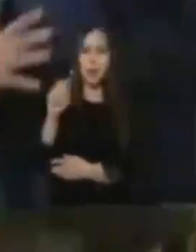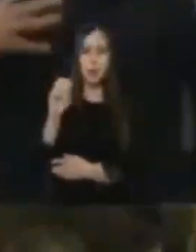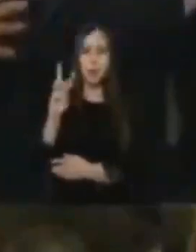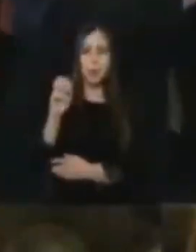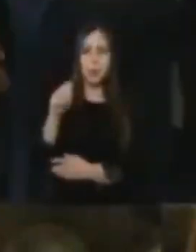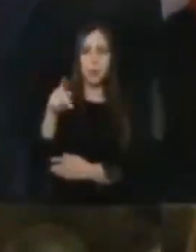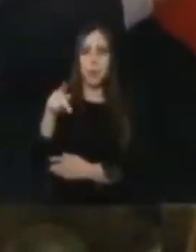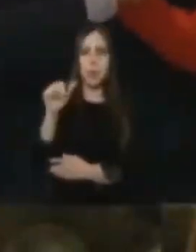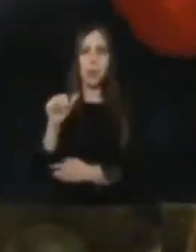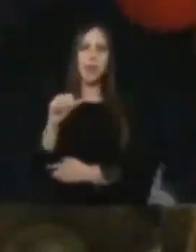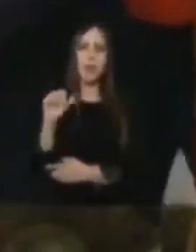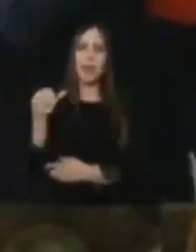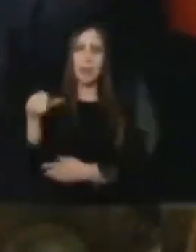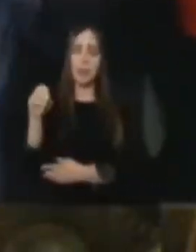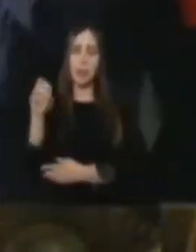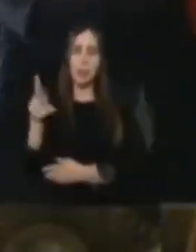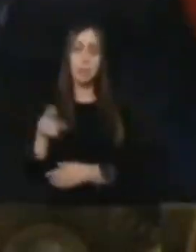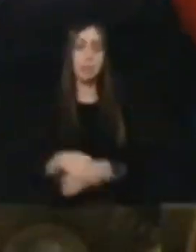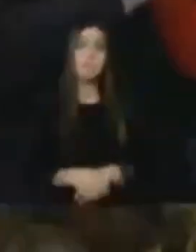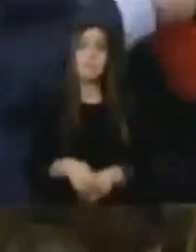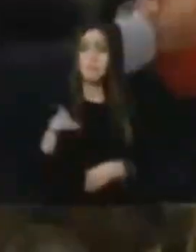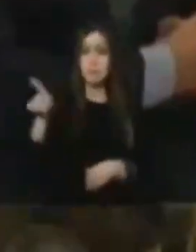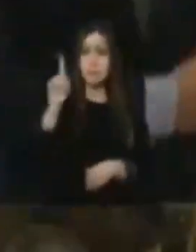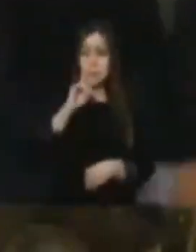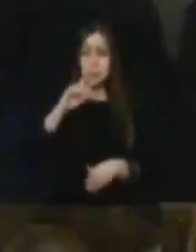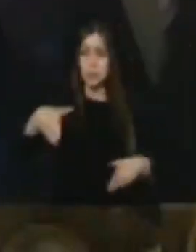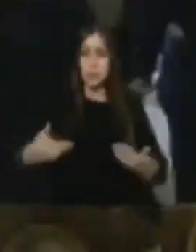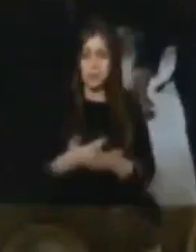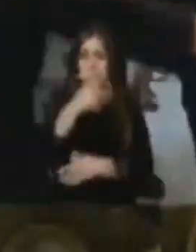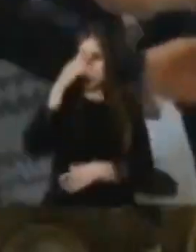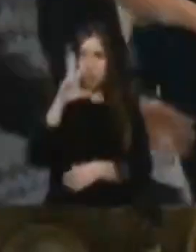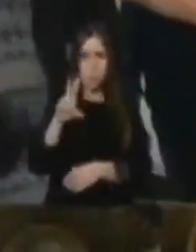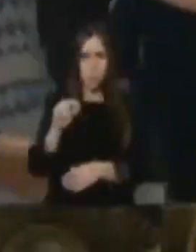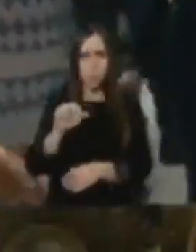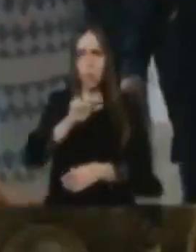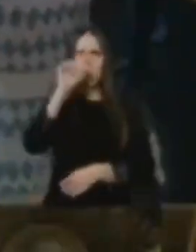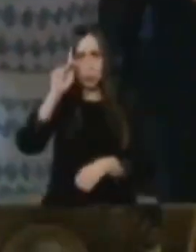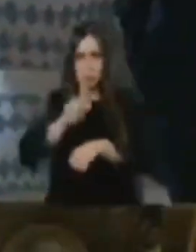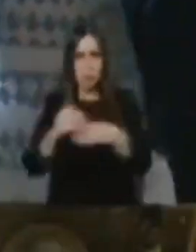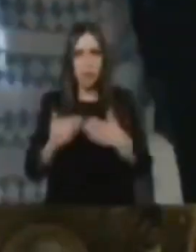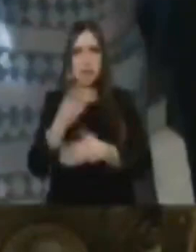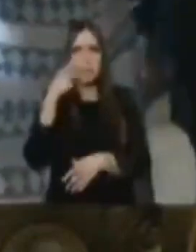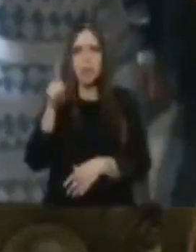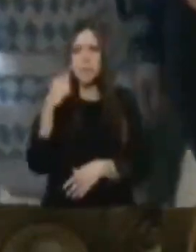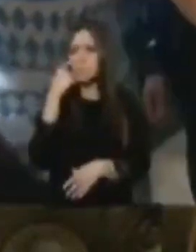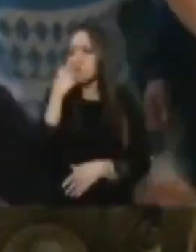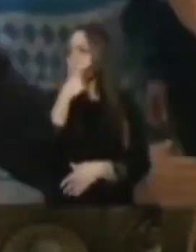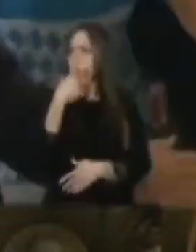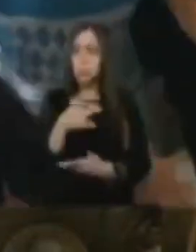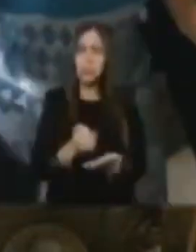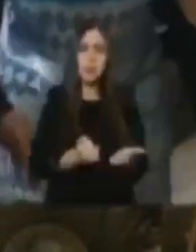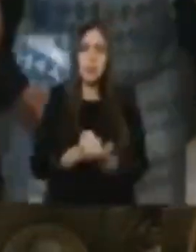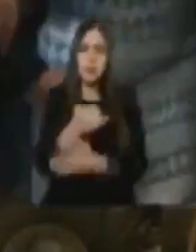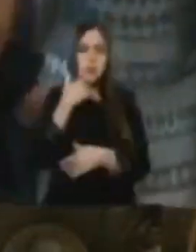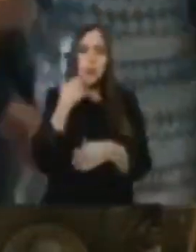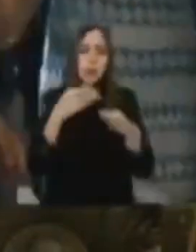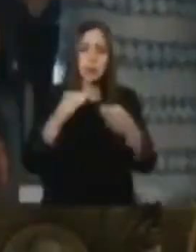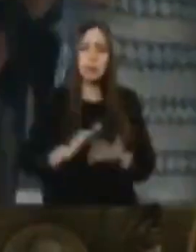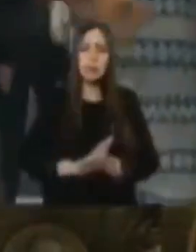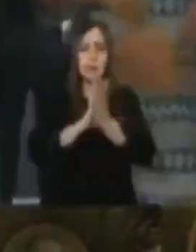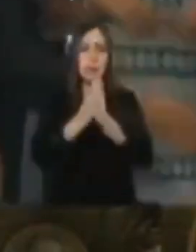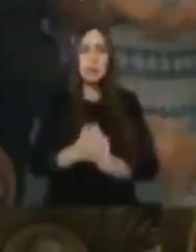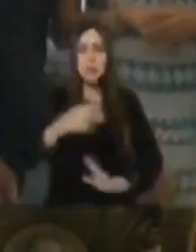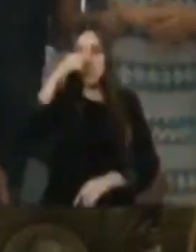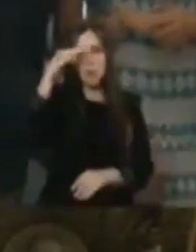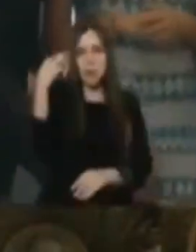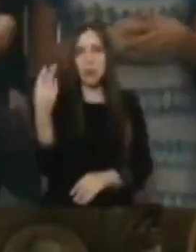nuestro país, ha decidido por convicción ser mexicana. Y a lo largo de su historia profesional y